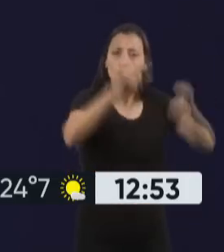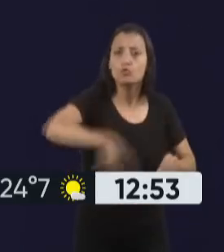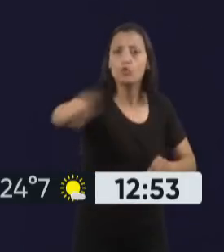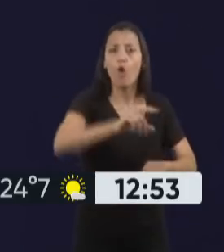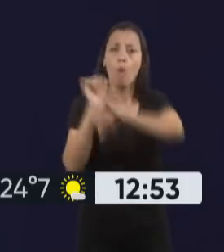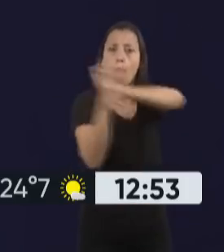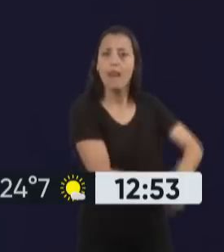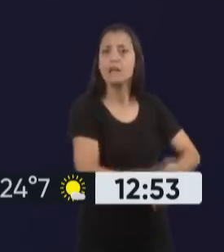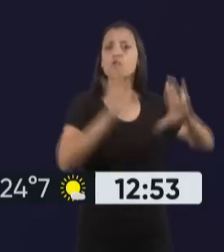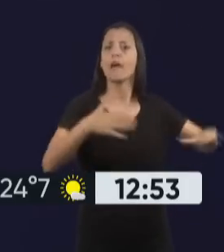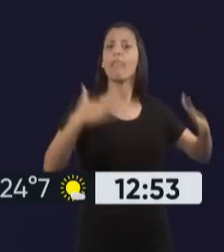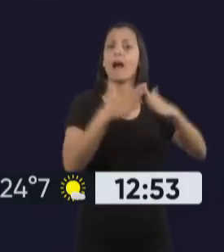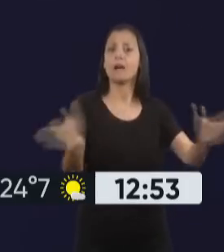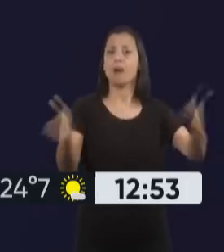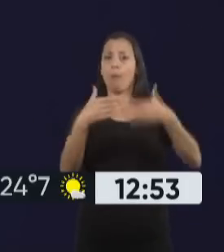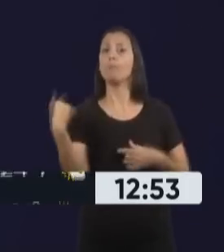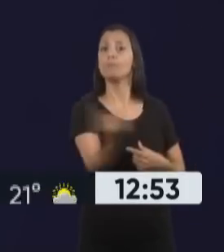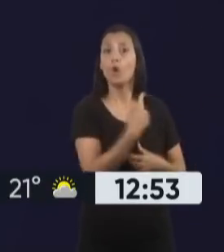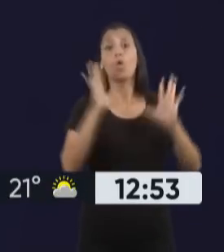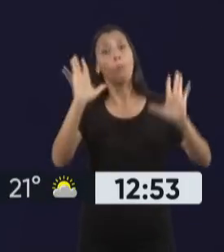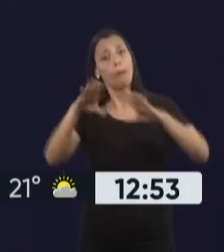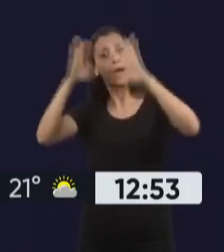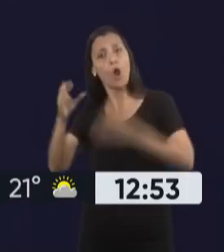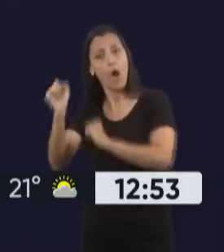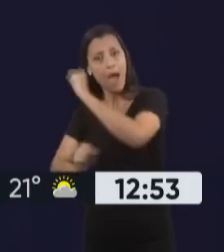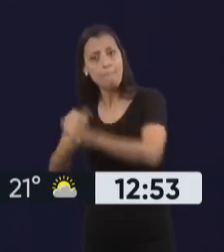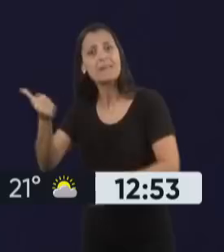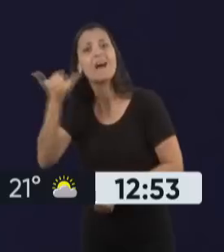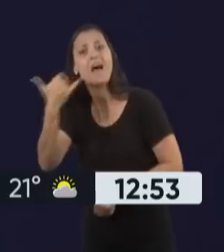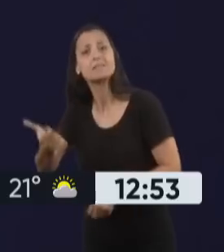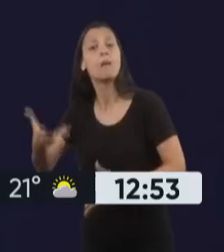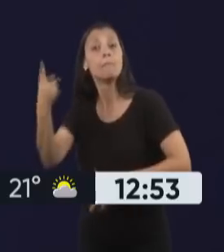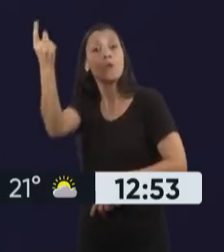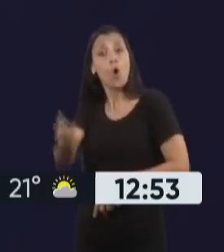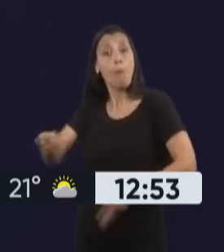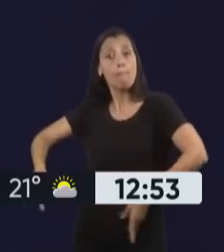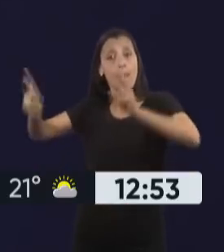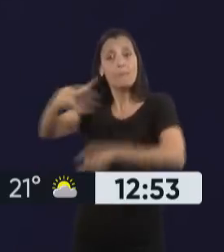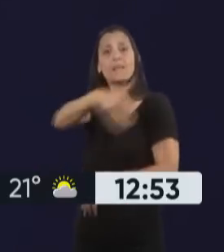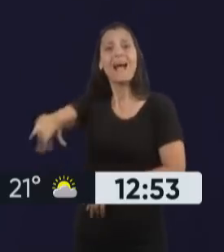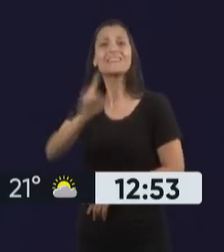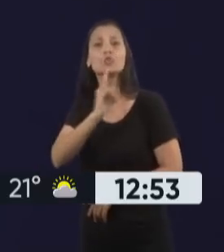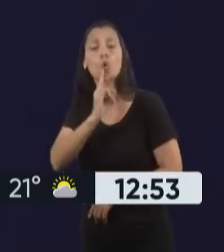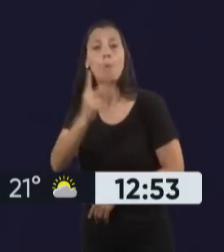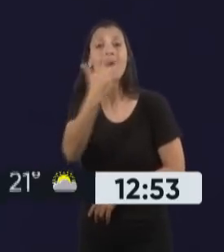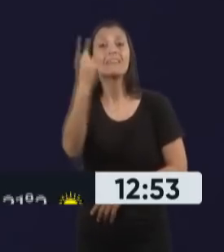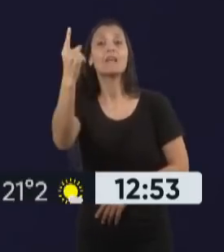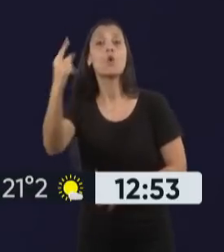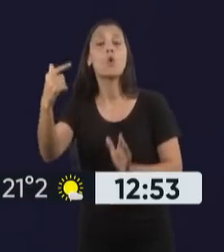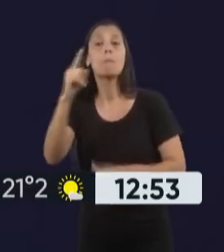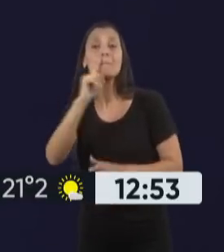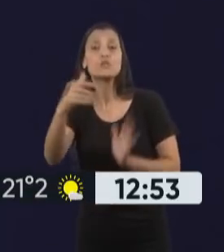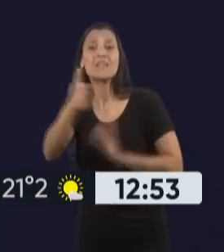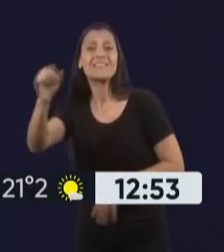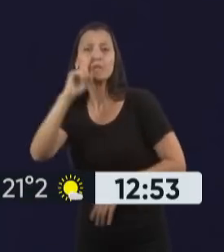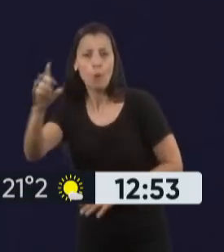todos encerrados, la empresa AISA adquirió un edificio sobre la calle Tucumán por